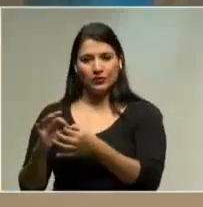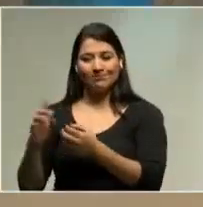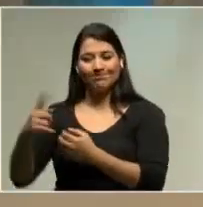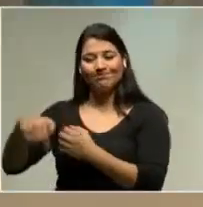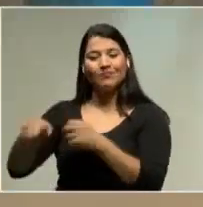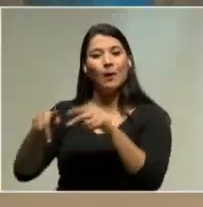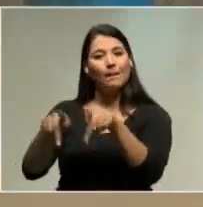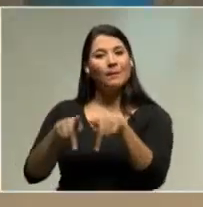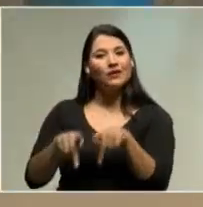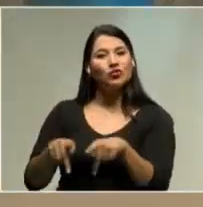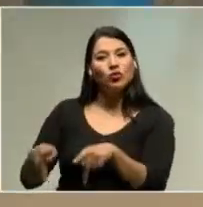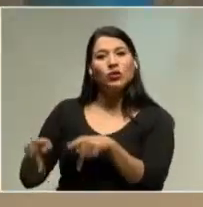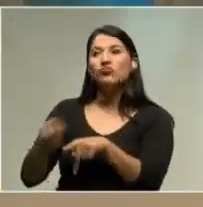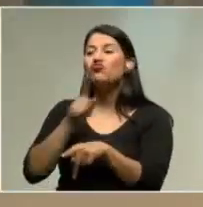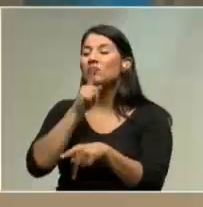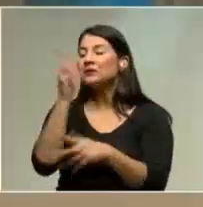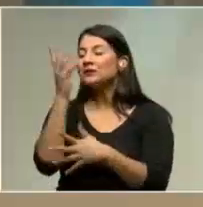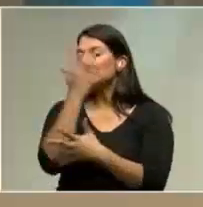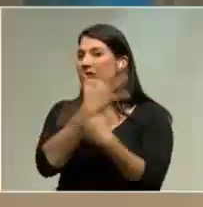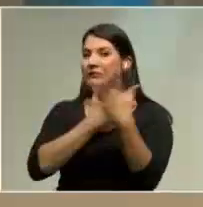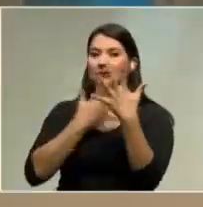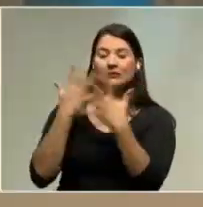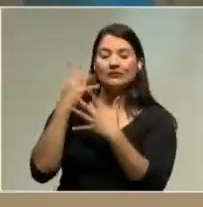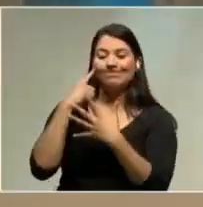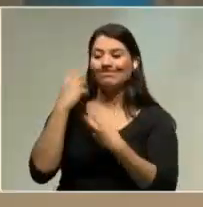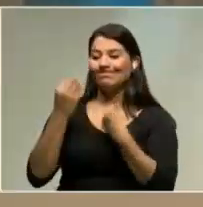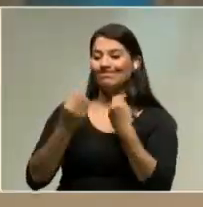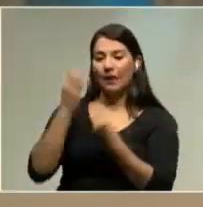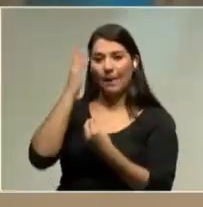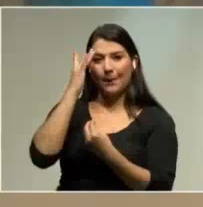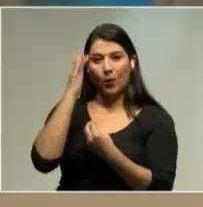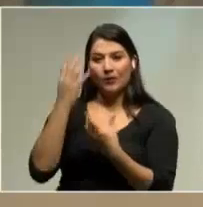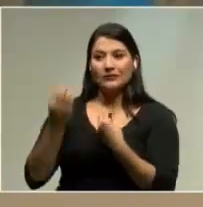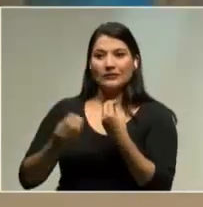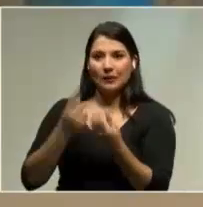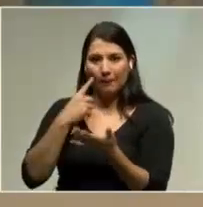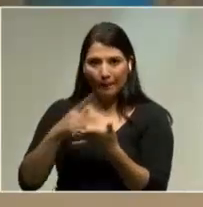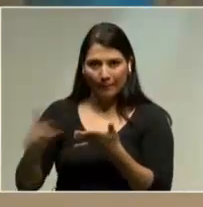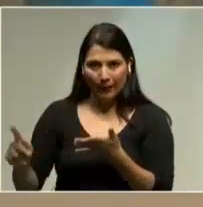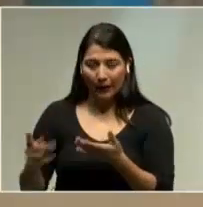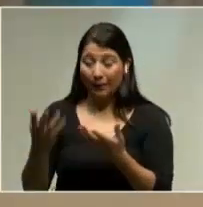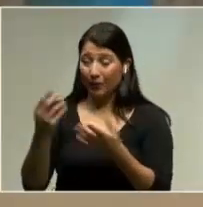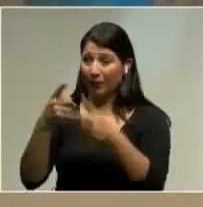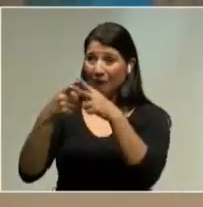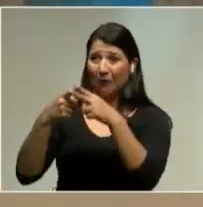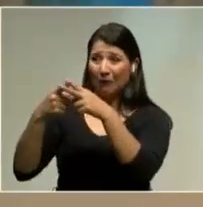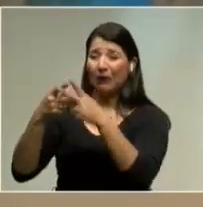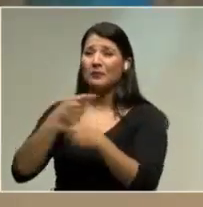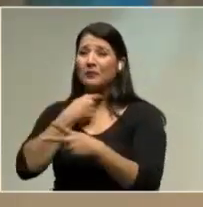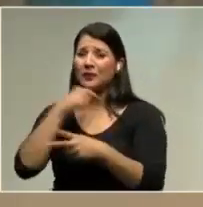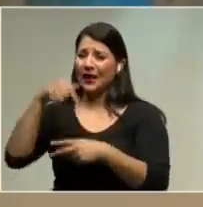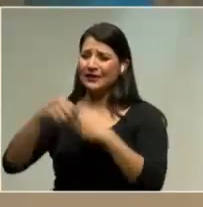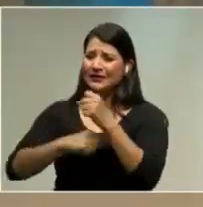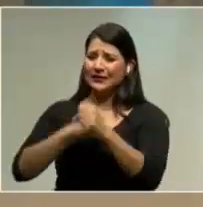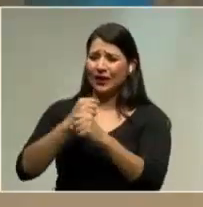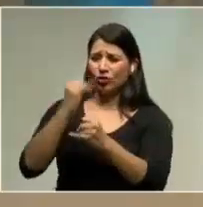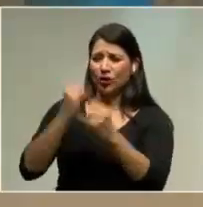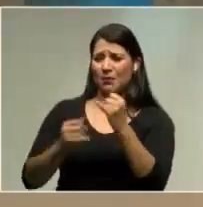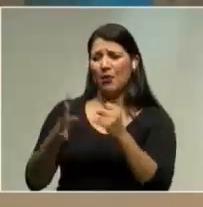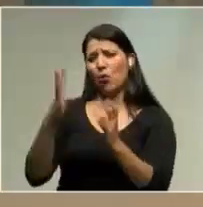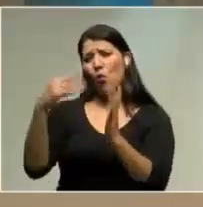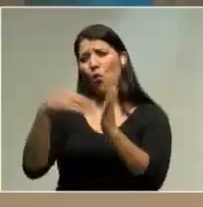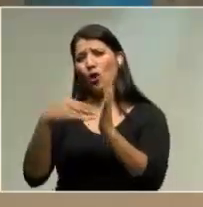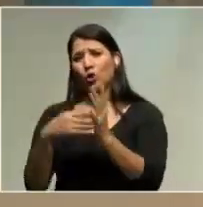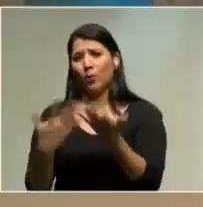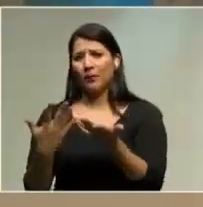que están realmente atribuladas. Y les estoy hablando de que este año vamos a cerrar posiblemente con cerca de unos 4.000 gestiones en